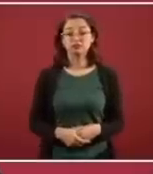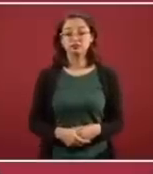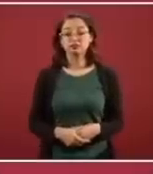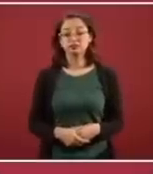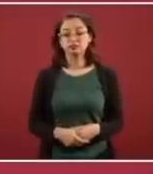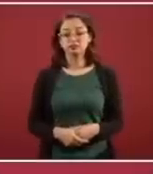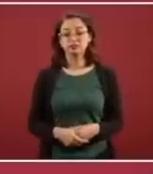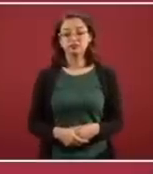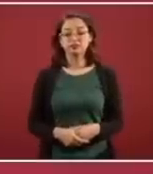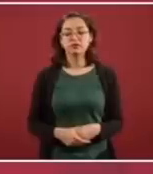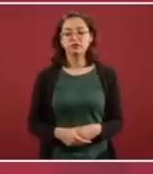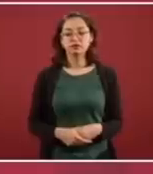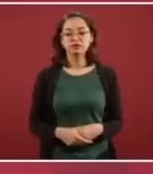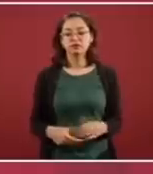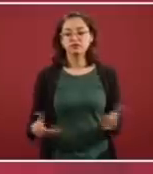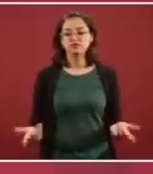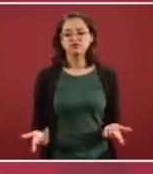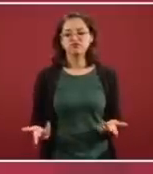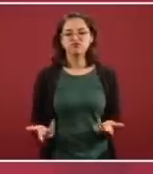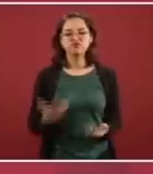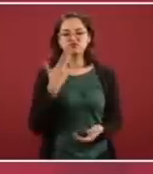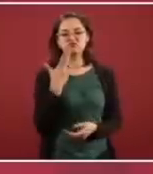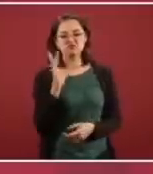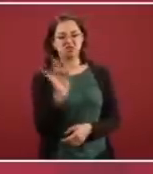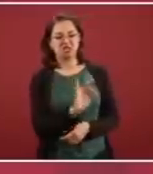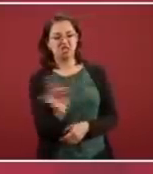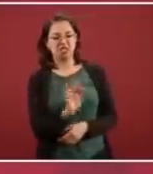y ha sido ninguneada,